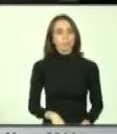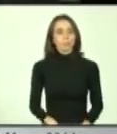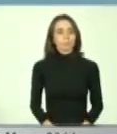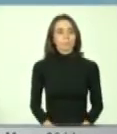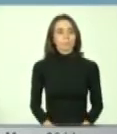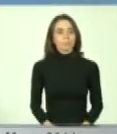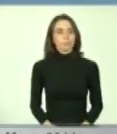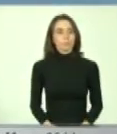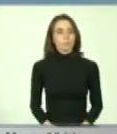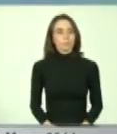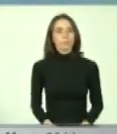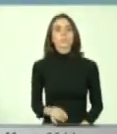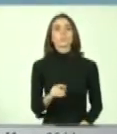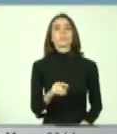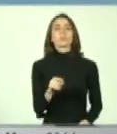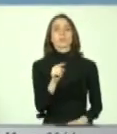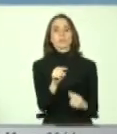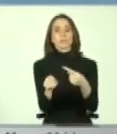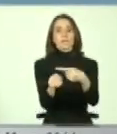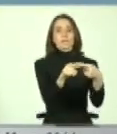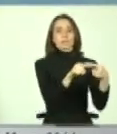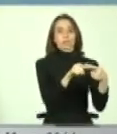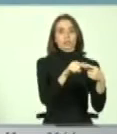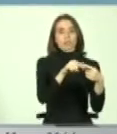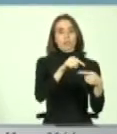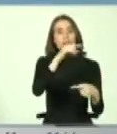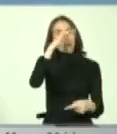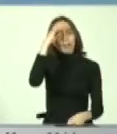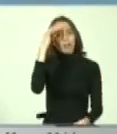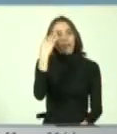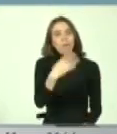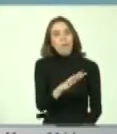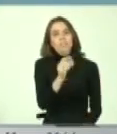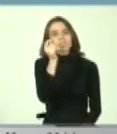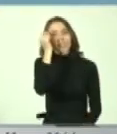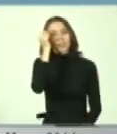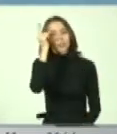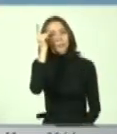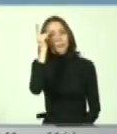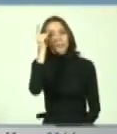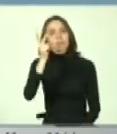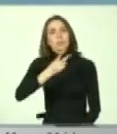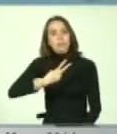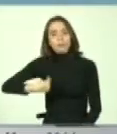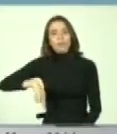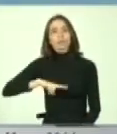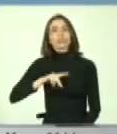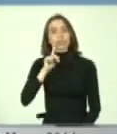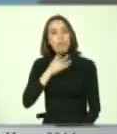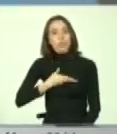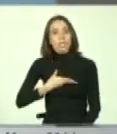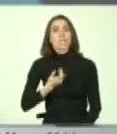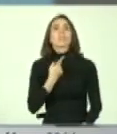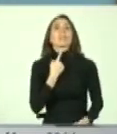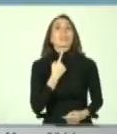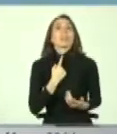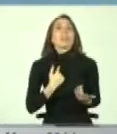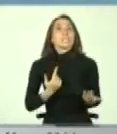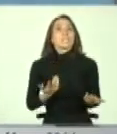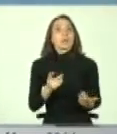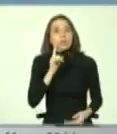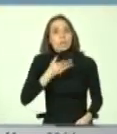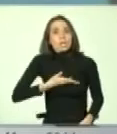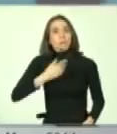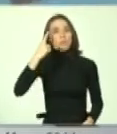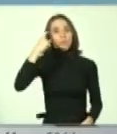a la sociedad le cuesta entender que tenemos deseos sueños